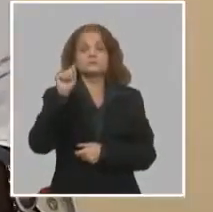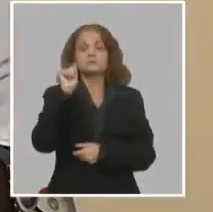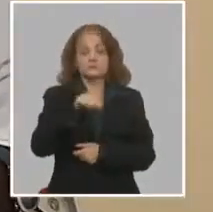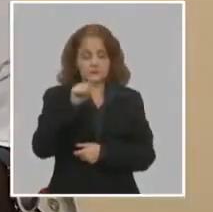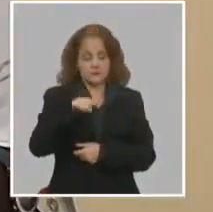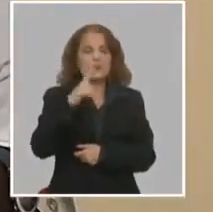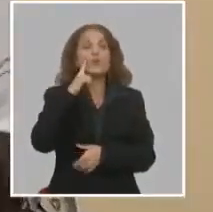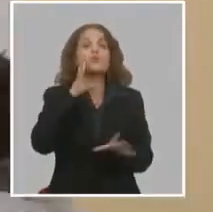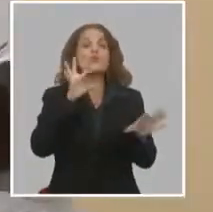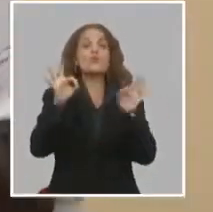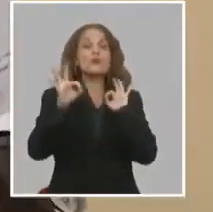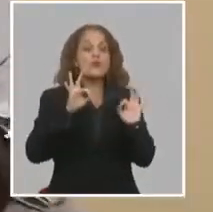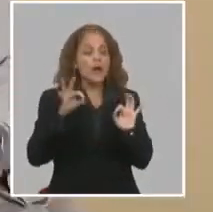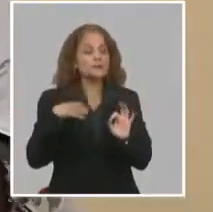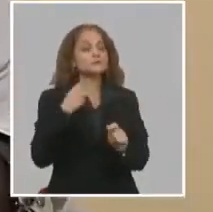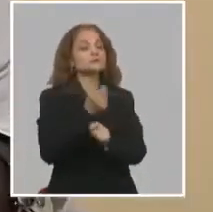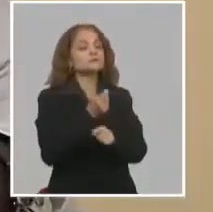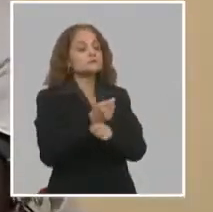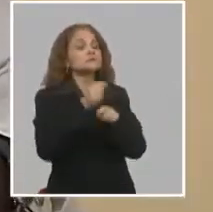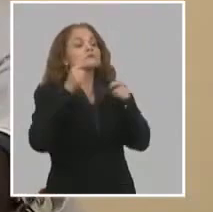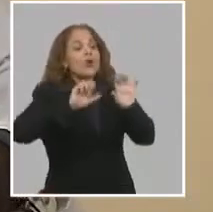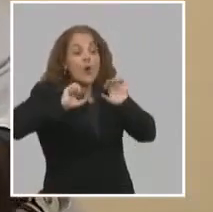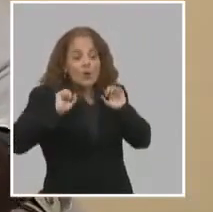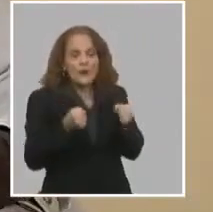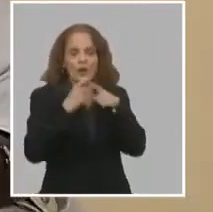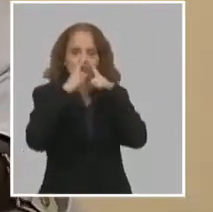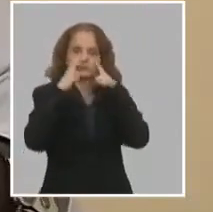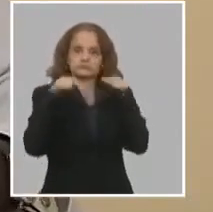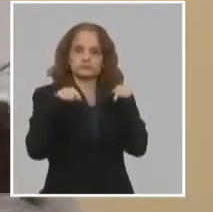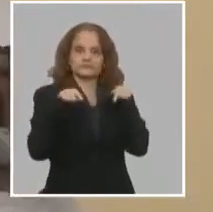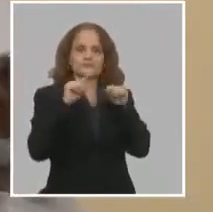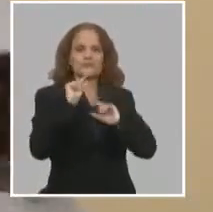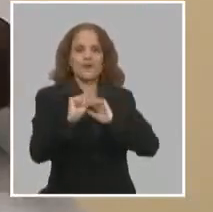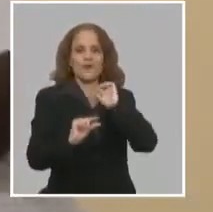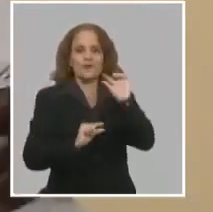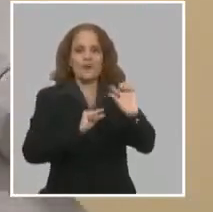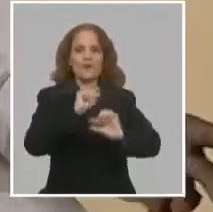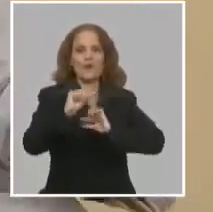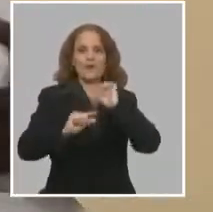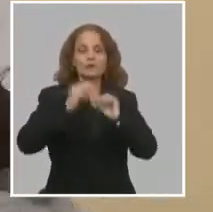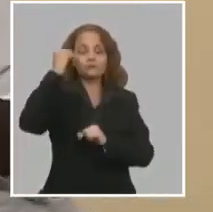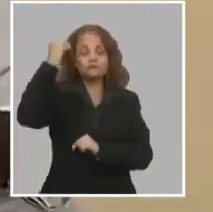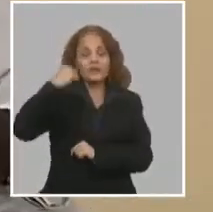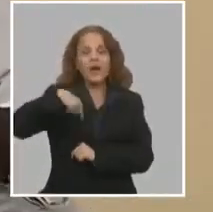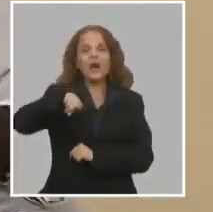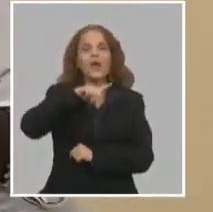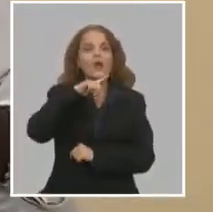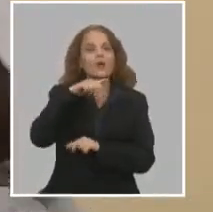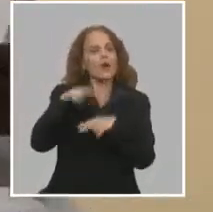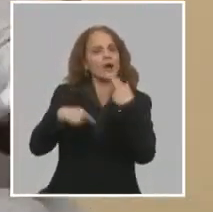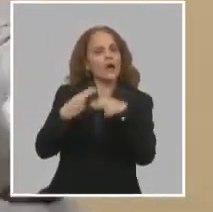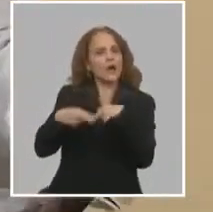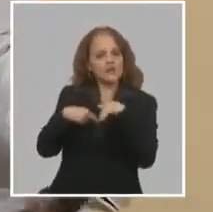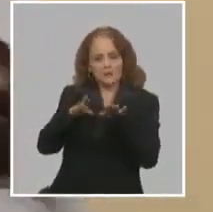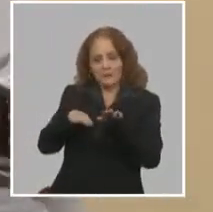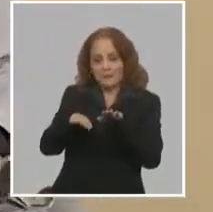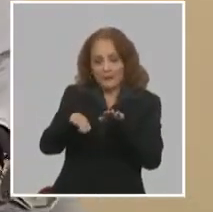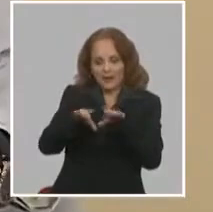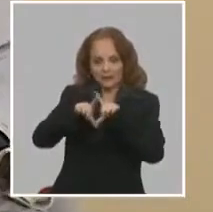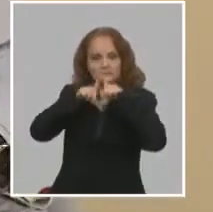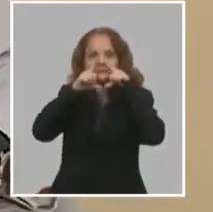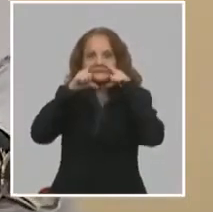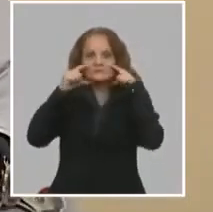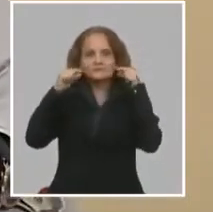falta cuidarse. Y en muchas regiones ya se comenzó a hacer el propio nasobuco como lo hacíamos nosotros en Cuba. Hay